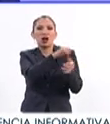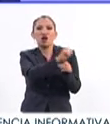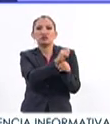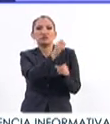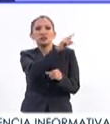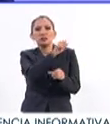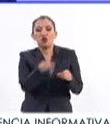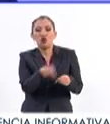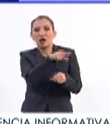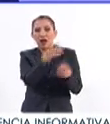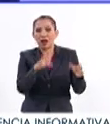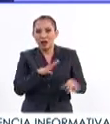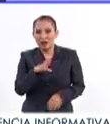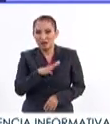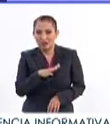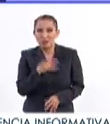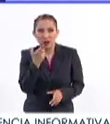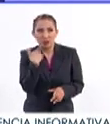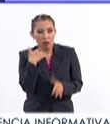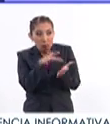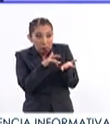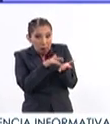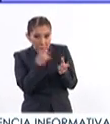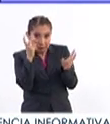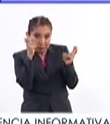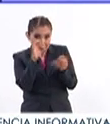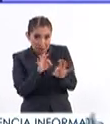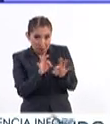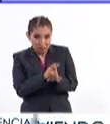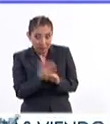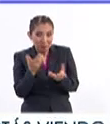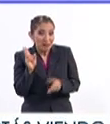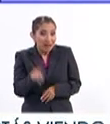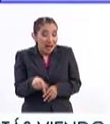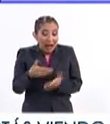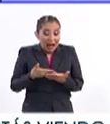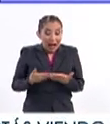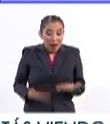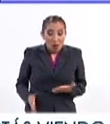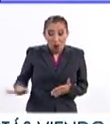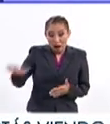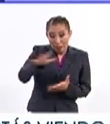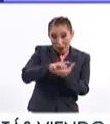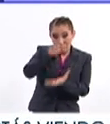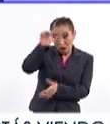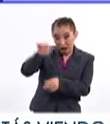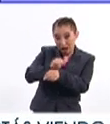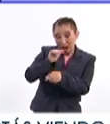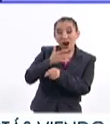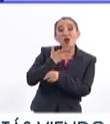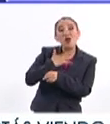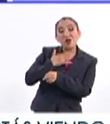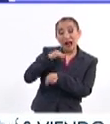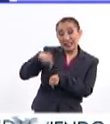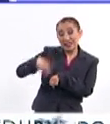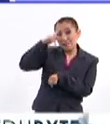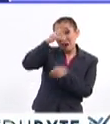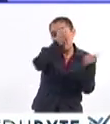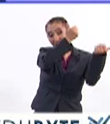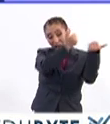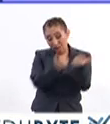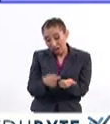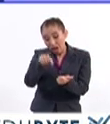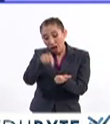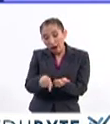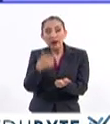es. Entonces, ese sería el otro tema importante, ¿no? Que realmente al día de hoy la mayor cantidad del combustible que entra al país de